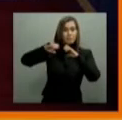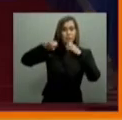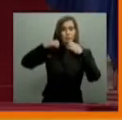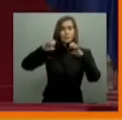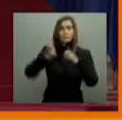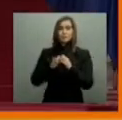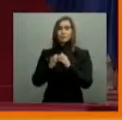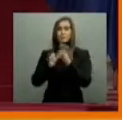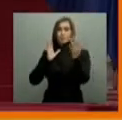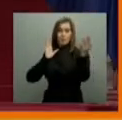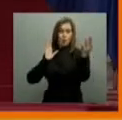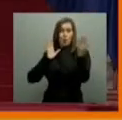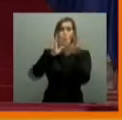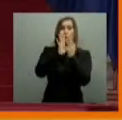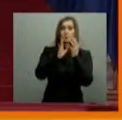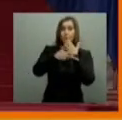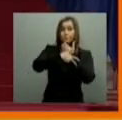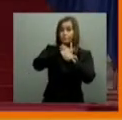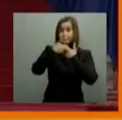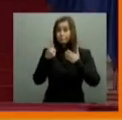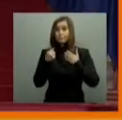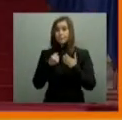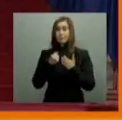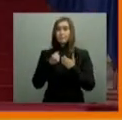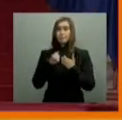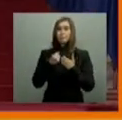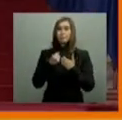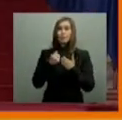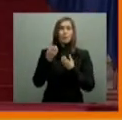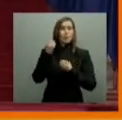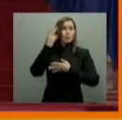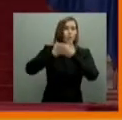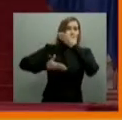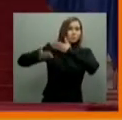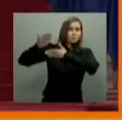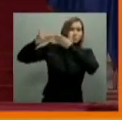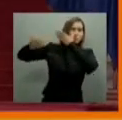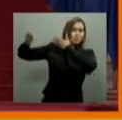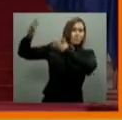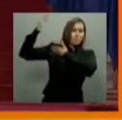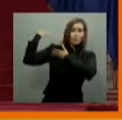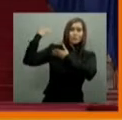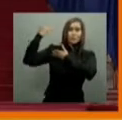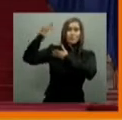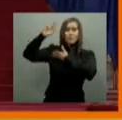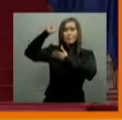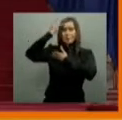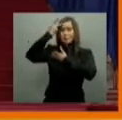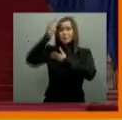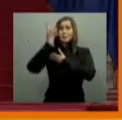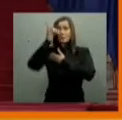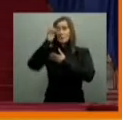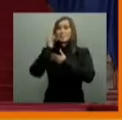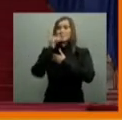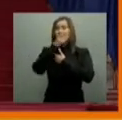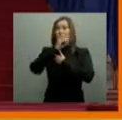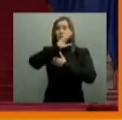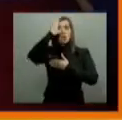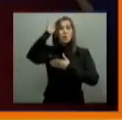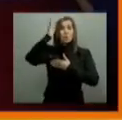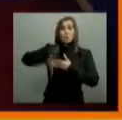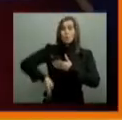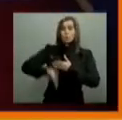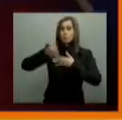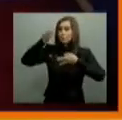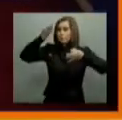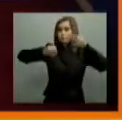dice que el gobierno actúa seguro y con planificación dice que la transparencia y que los ciudadanos tengan vigilancia de